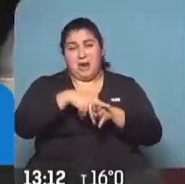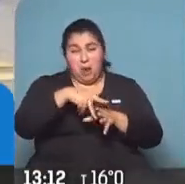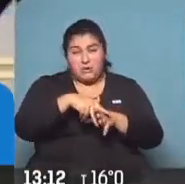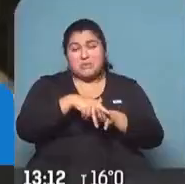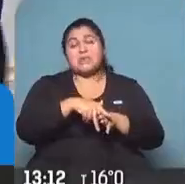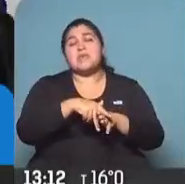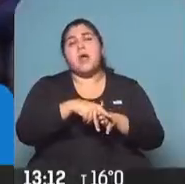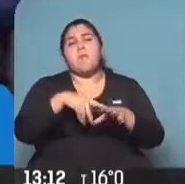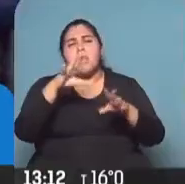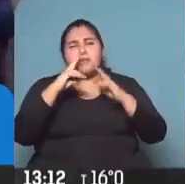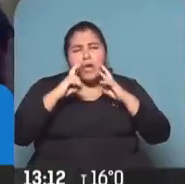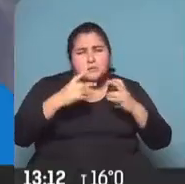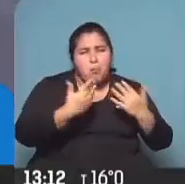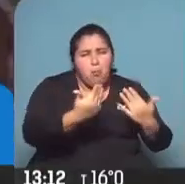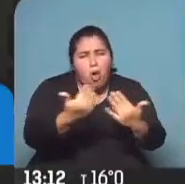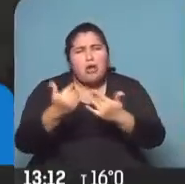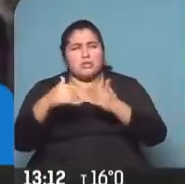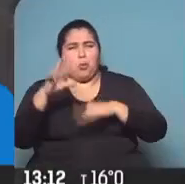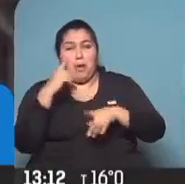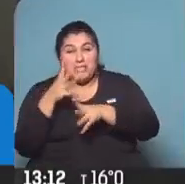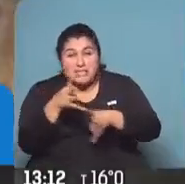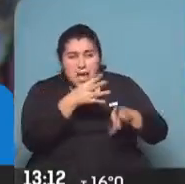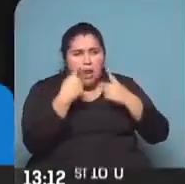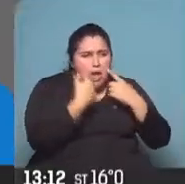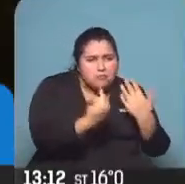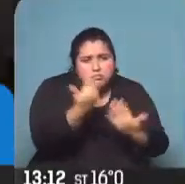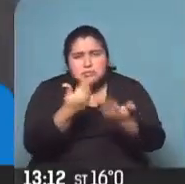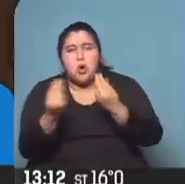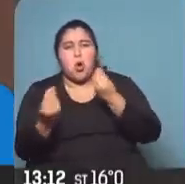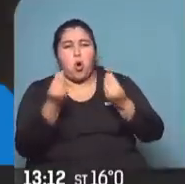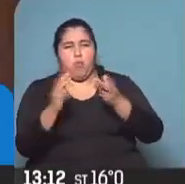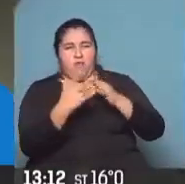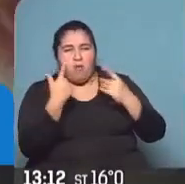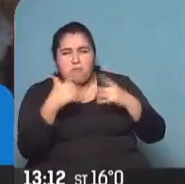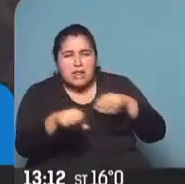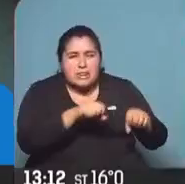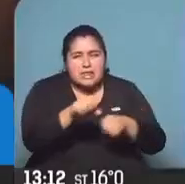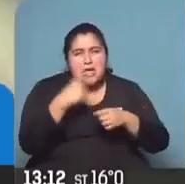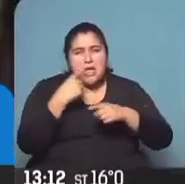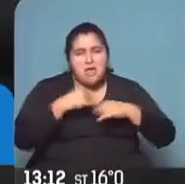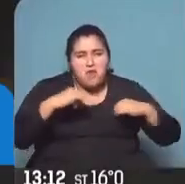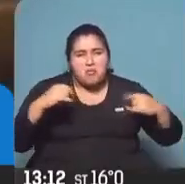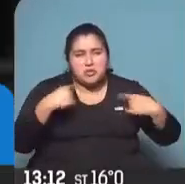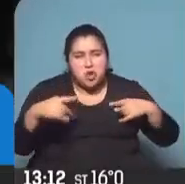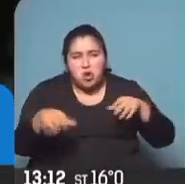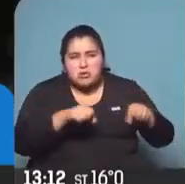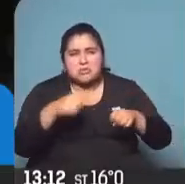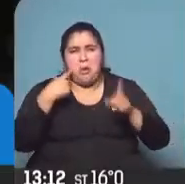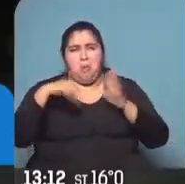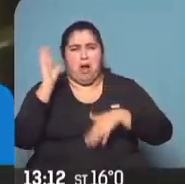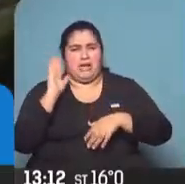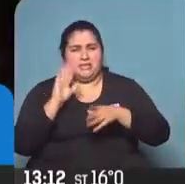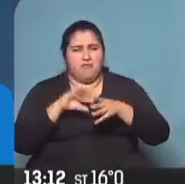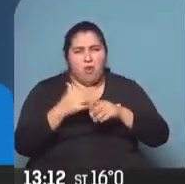actividad de exploración del campo de compartir para brindar la mayor información al comandante sobre equipos íntimos del